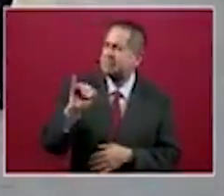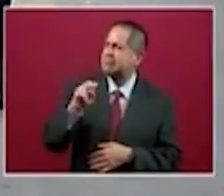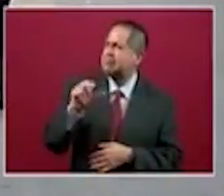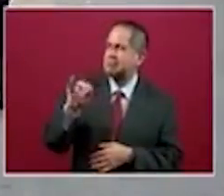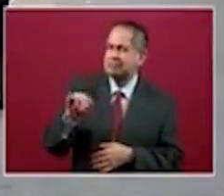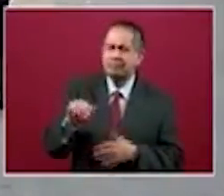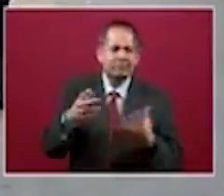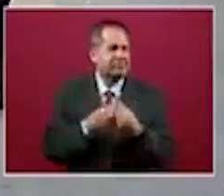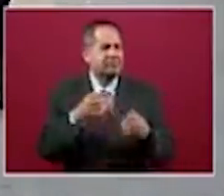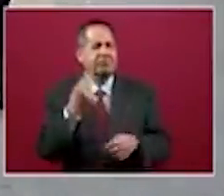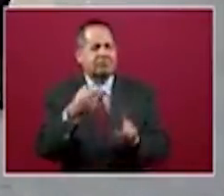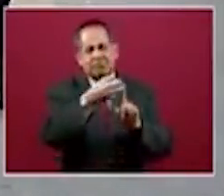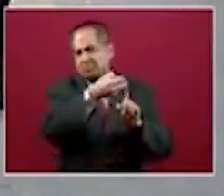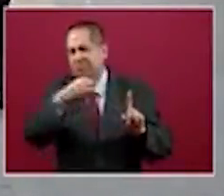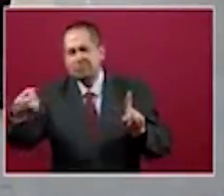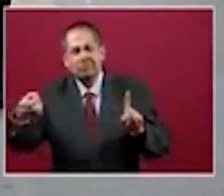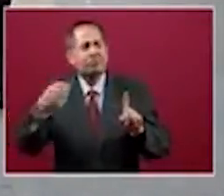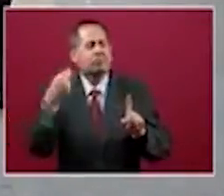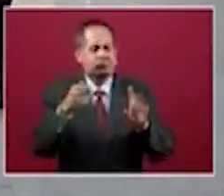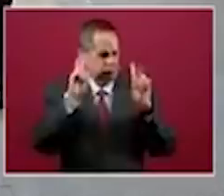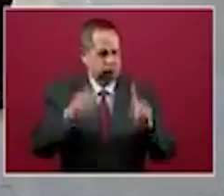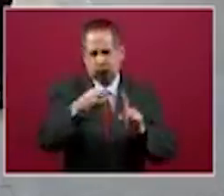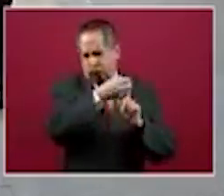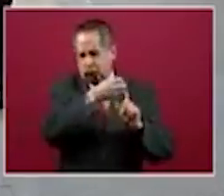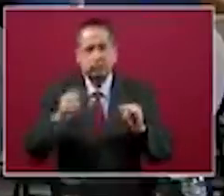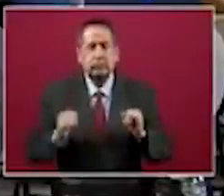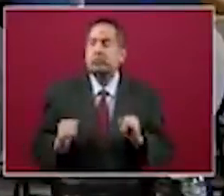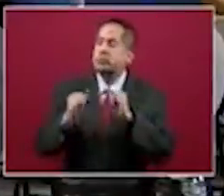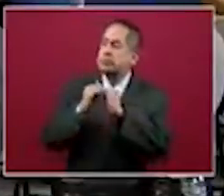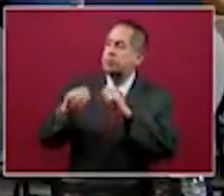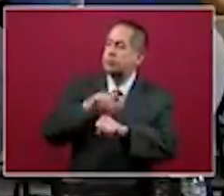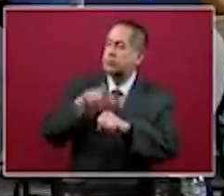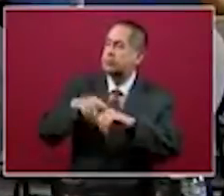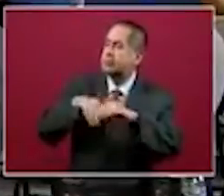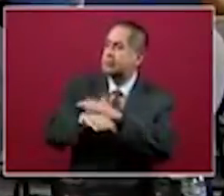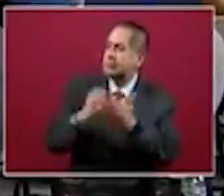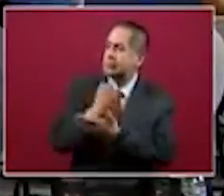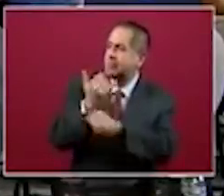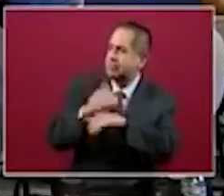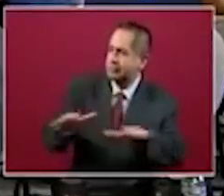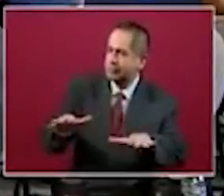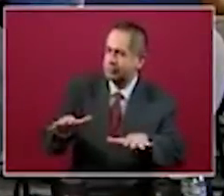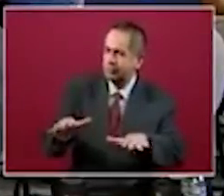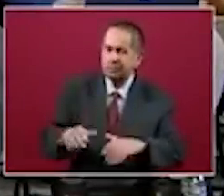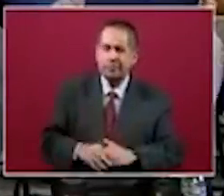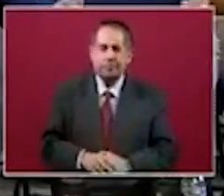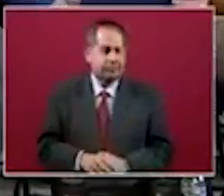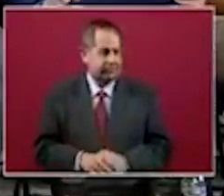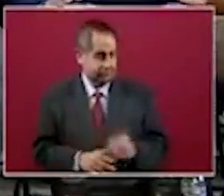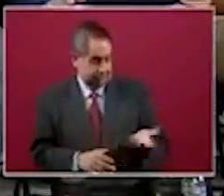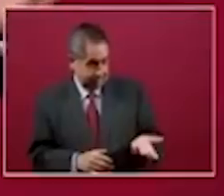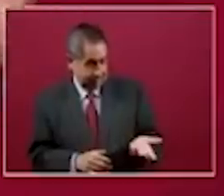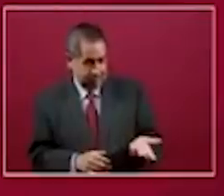en ocasiones al INAI. ¿Pero cómo se llama? ¿Cuál es su? Instituto Nacional de Acceso a la Información. Y Acceso a la Información.